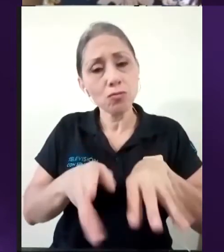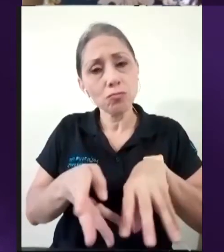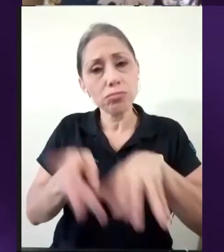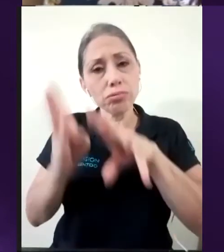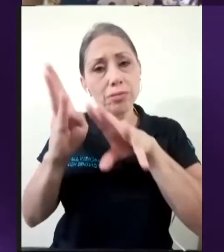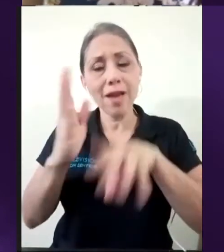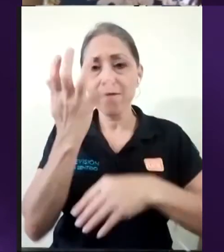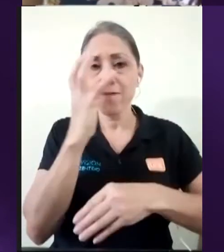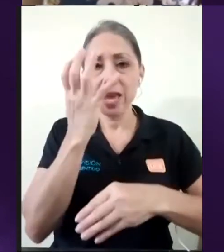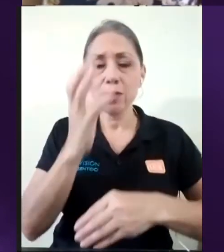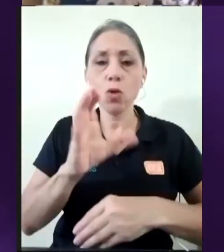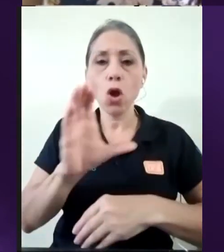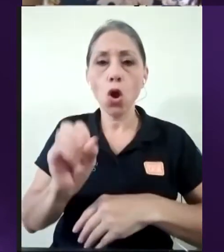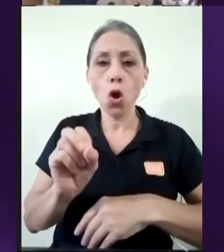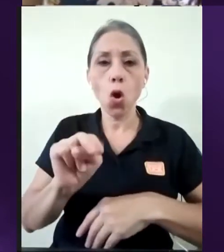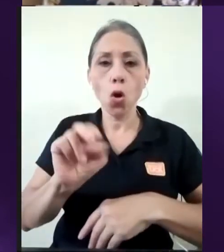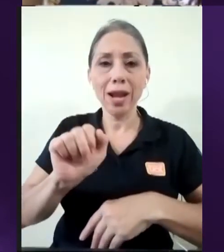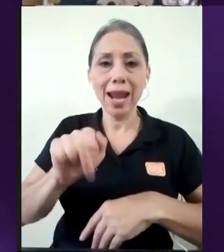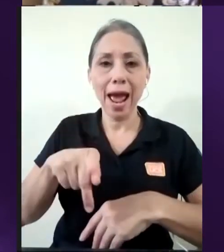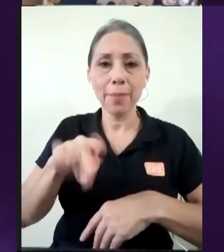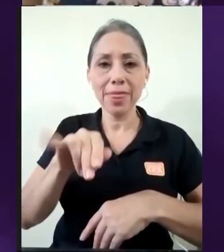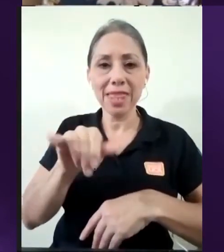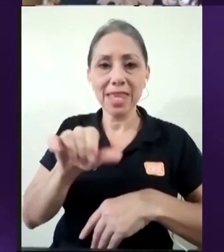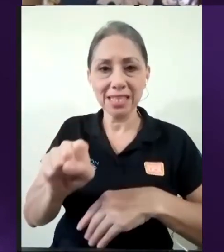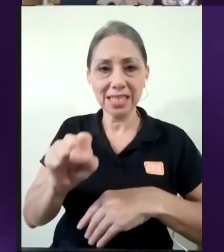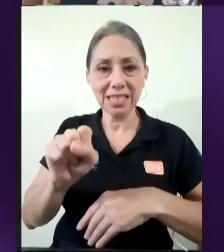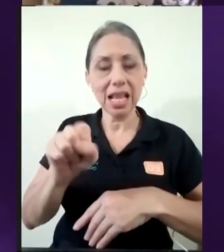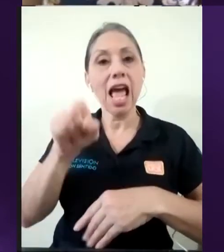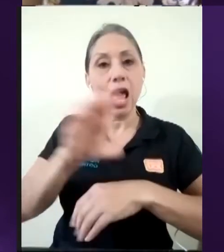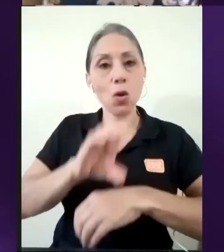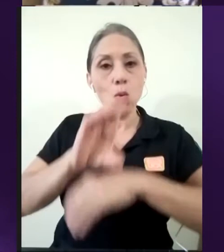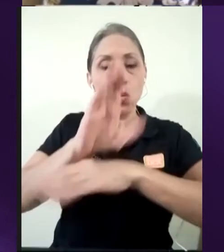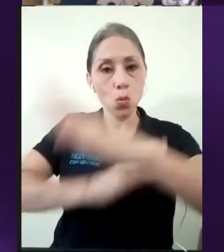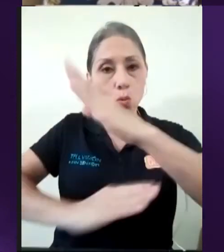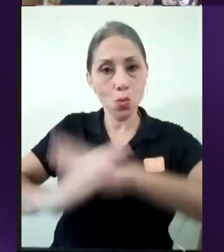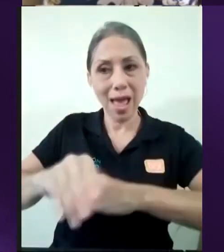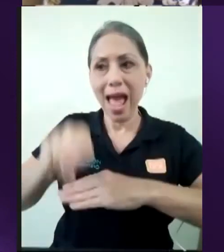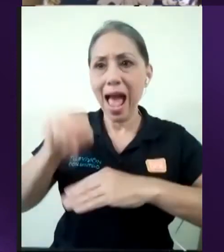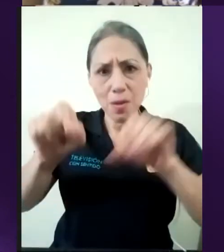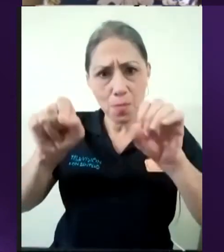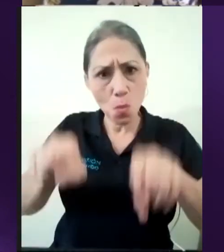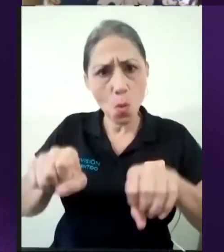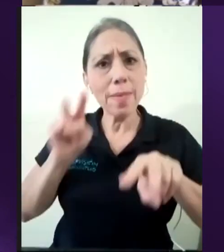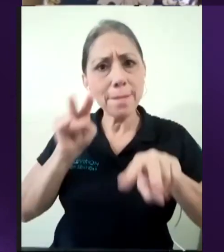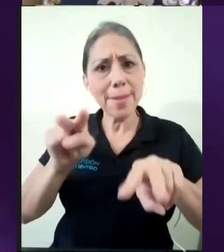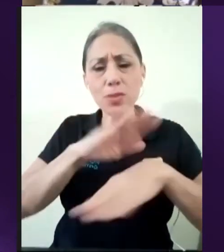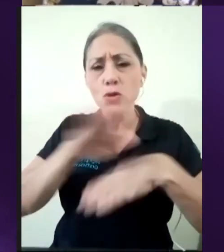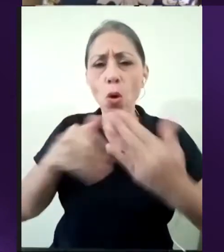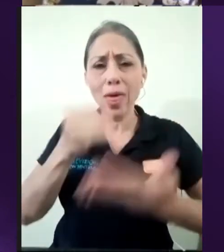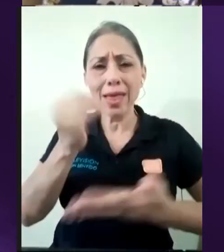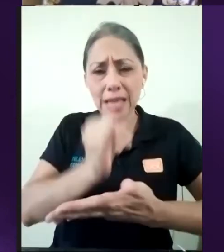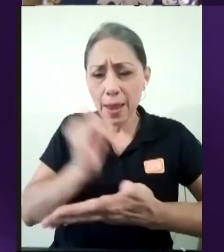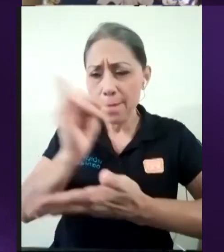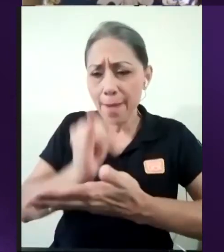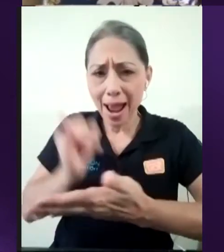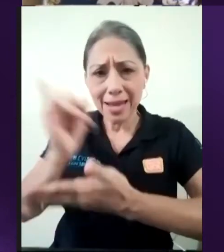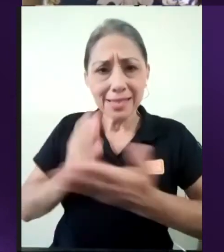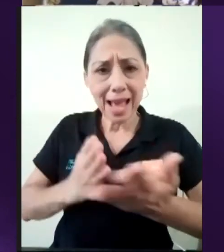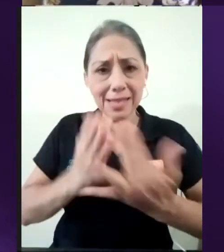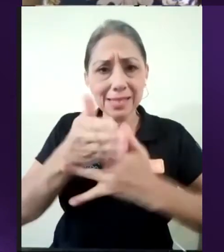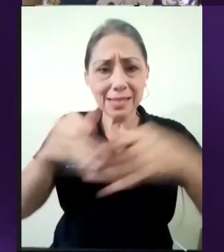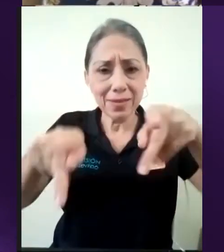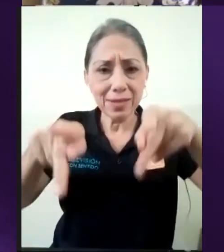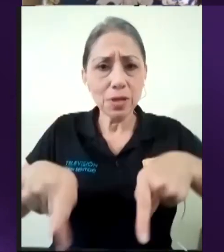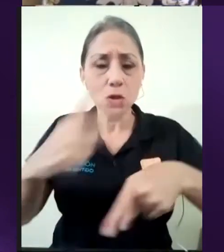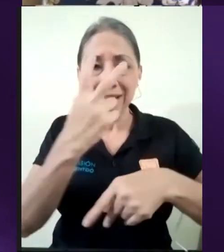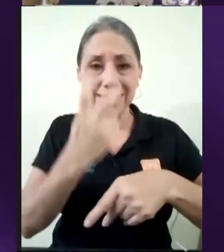pueden encontrar todas las imágenes accesibles para las personas ciegas y todas las recomendaciones,